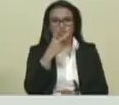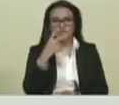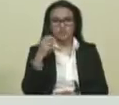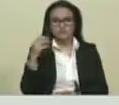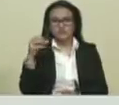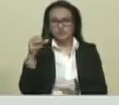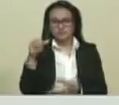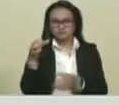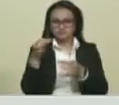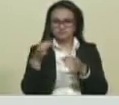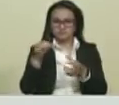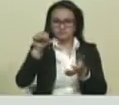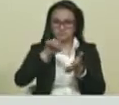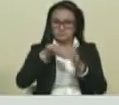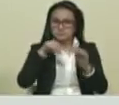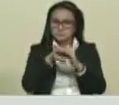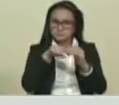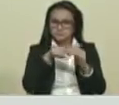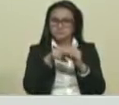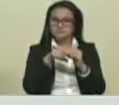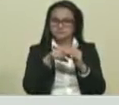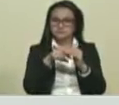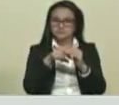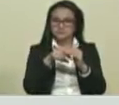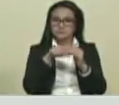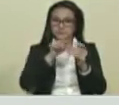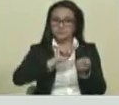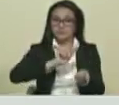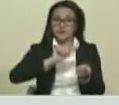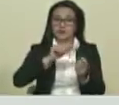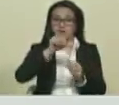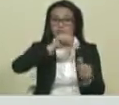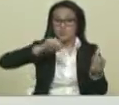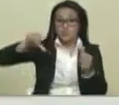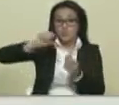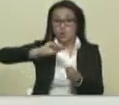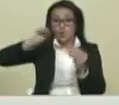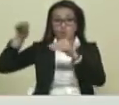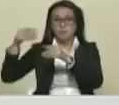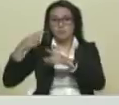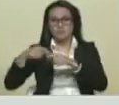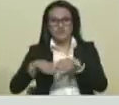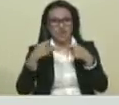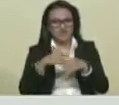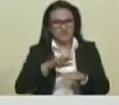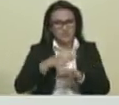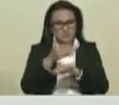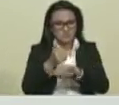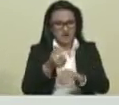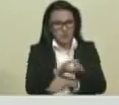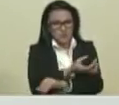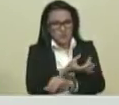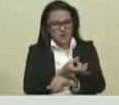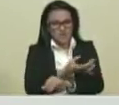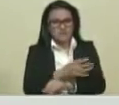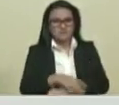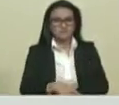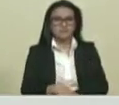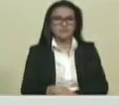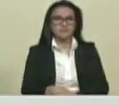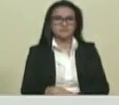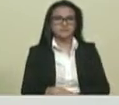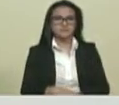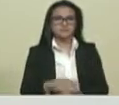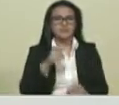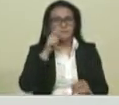pocos centros de votación que reubicamos por motivos de violencia. estos centros, las personas